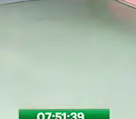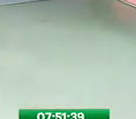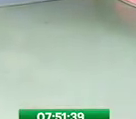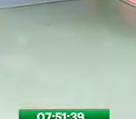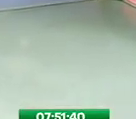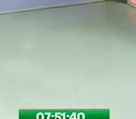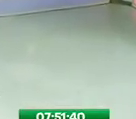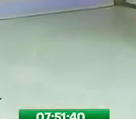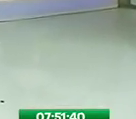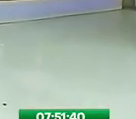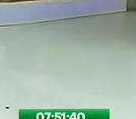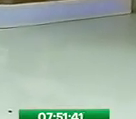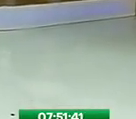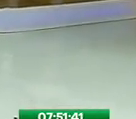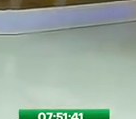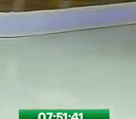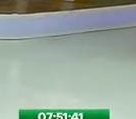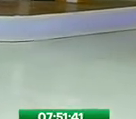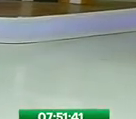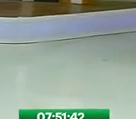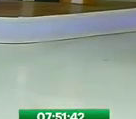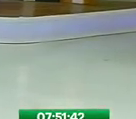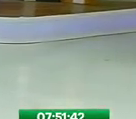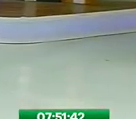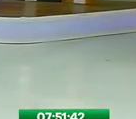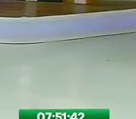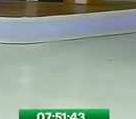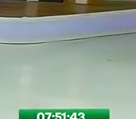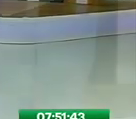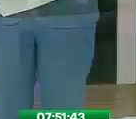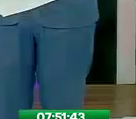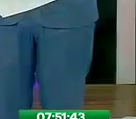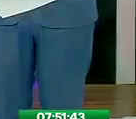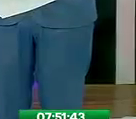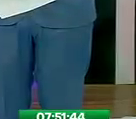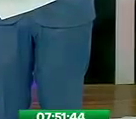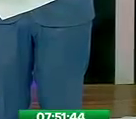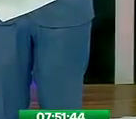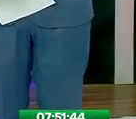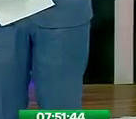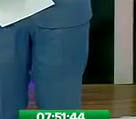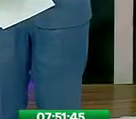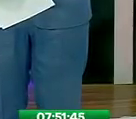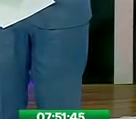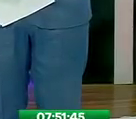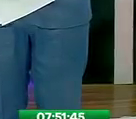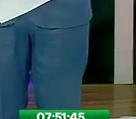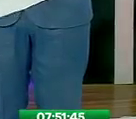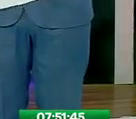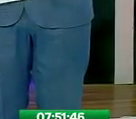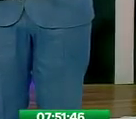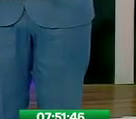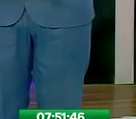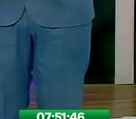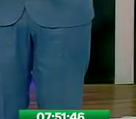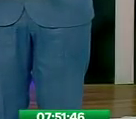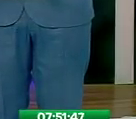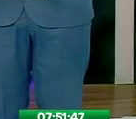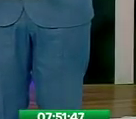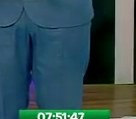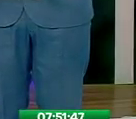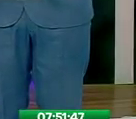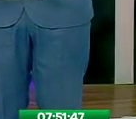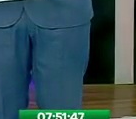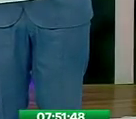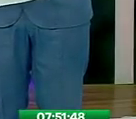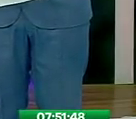Muy bien, y ahora queremos informarles que agentes de la unidad antinarcóticos decomisaron gran cantidad de droga en el cantón Isidro